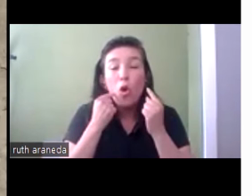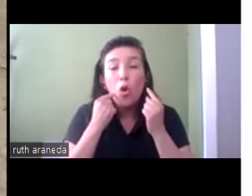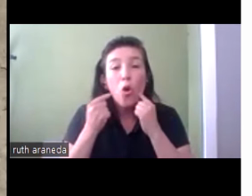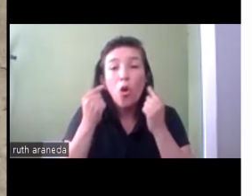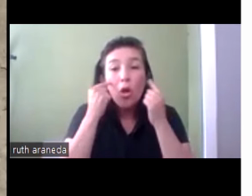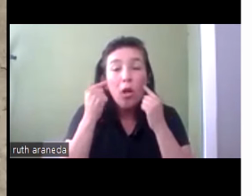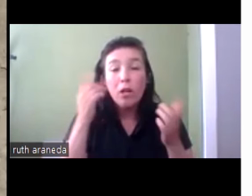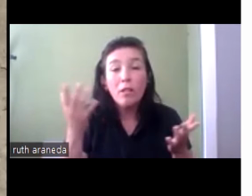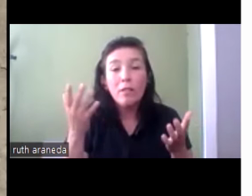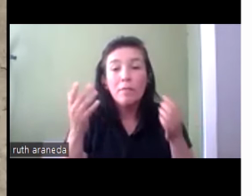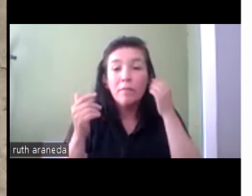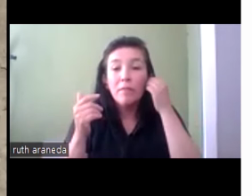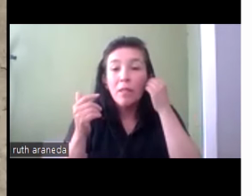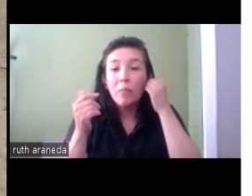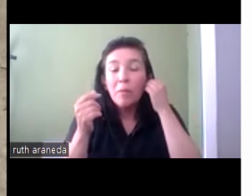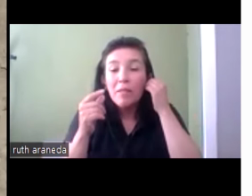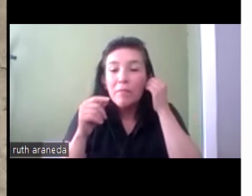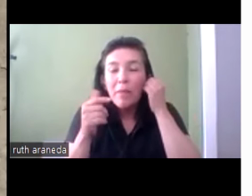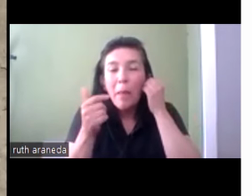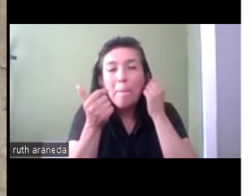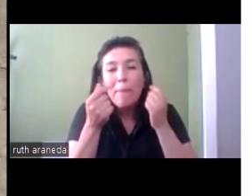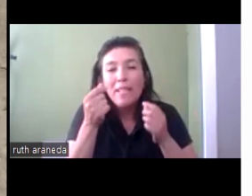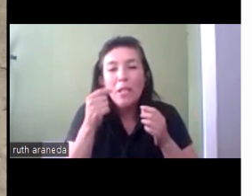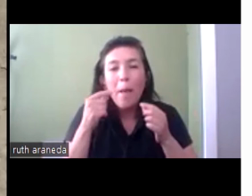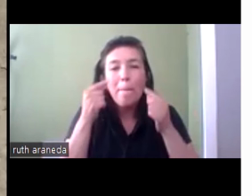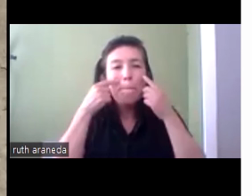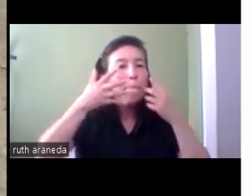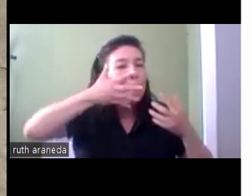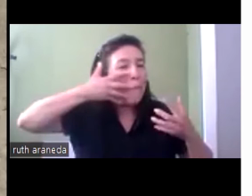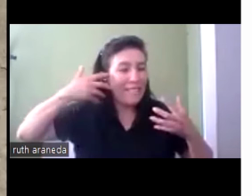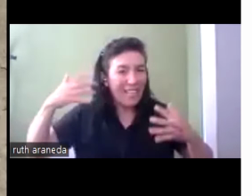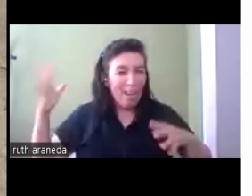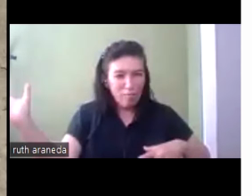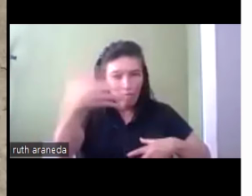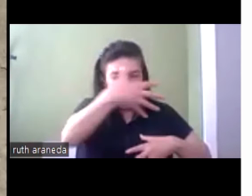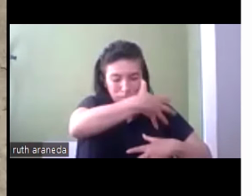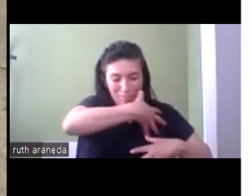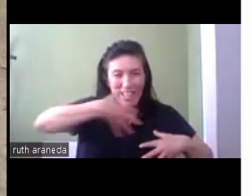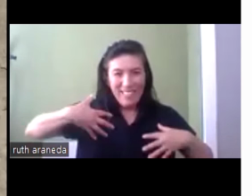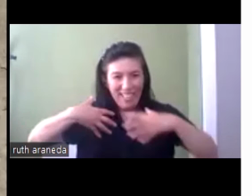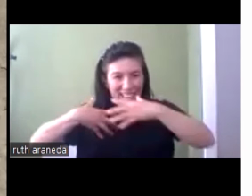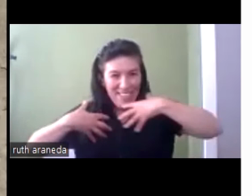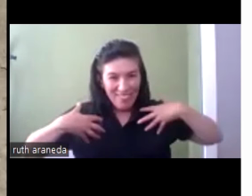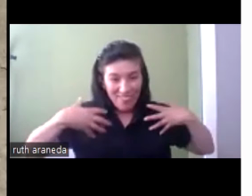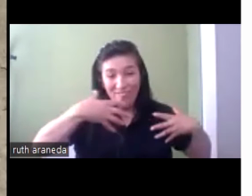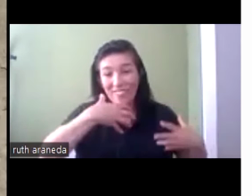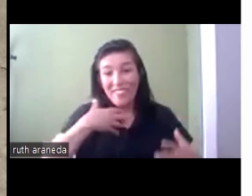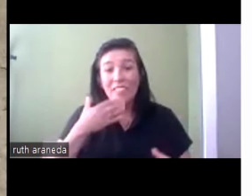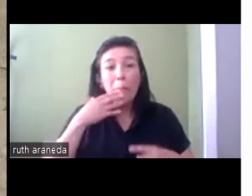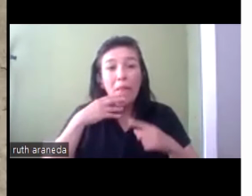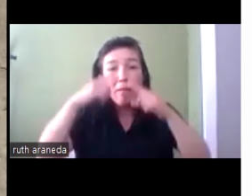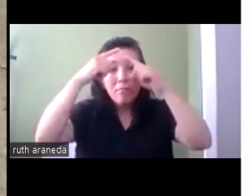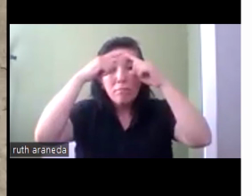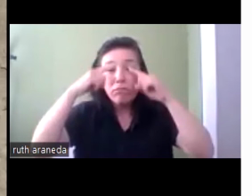que de alguna otra forma señalarían las manchas de este animal felino, así como las líneas que se pueden